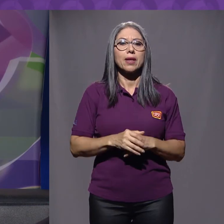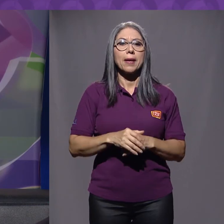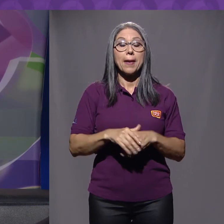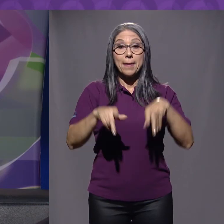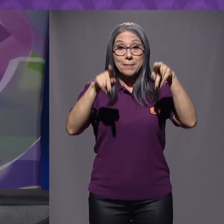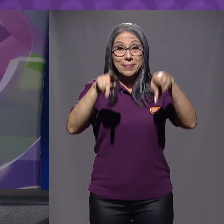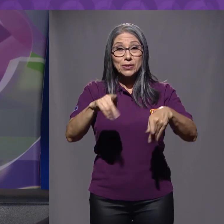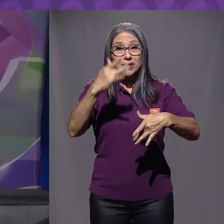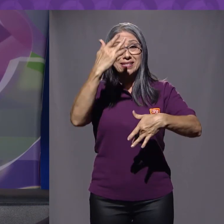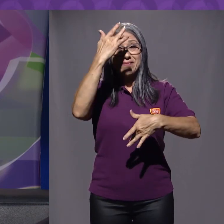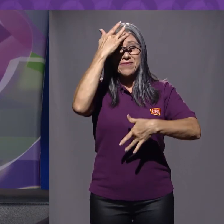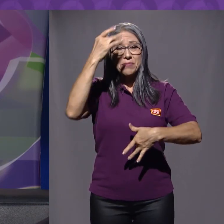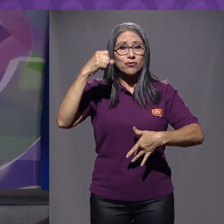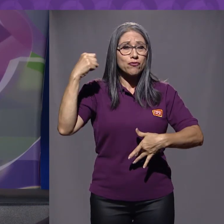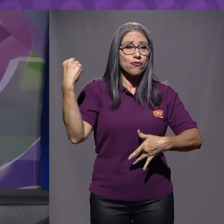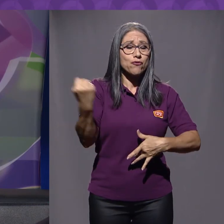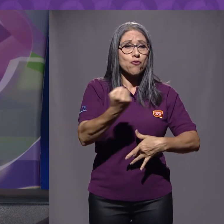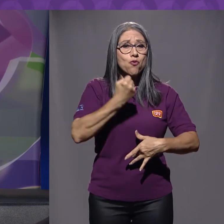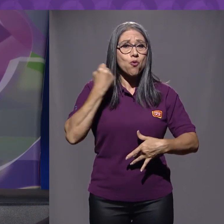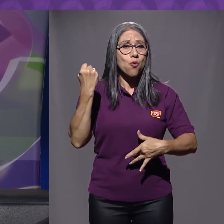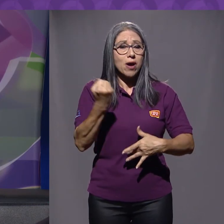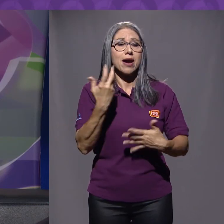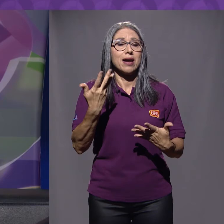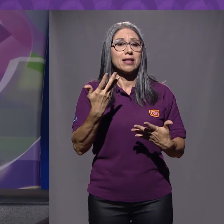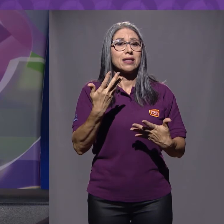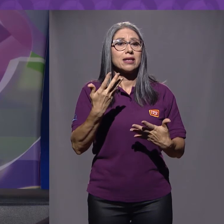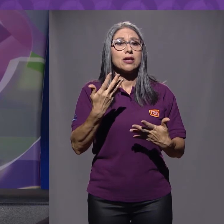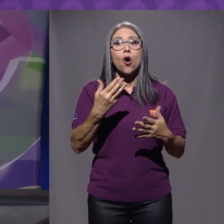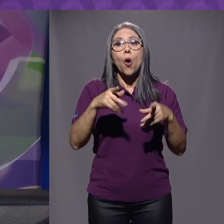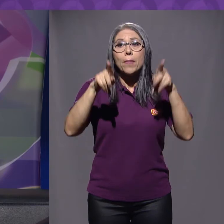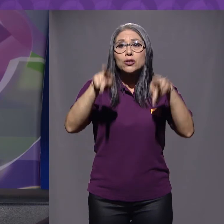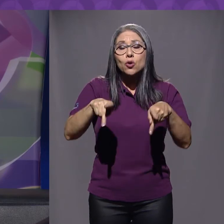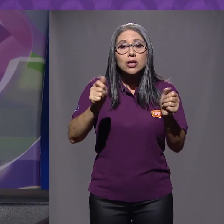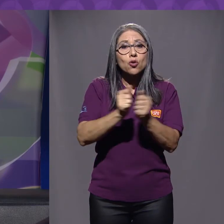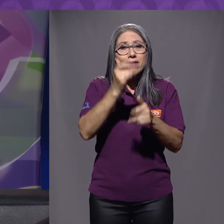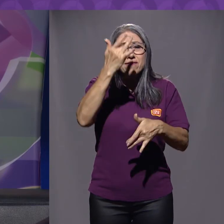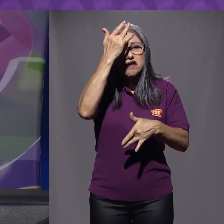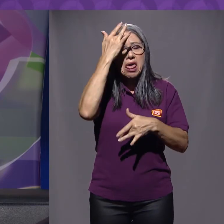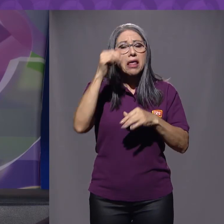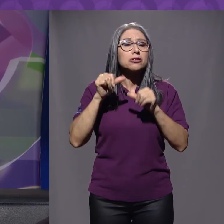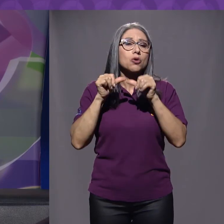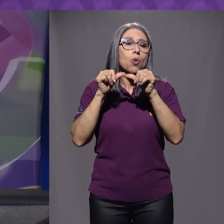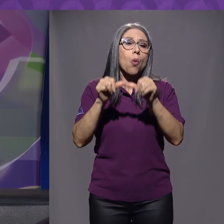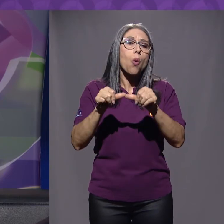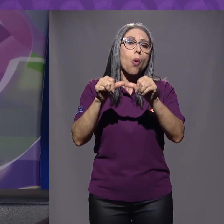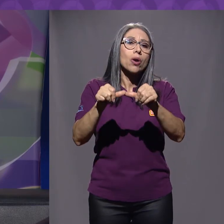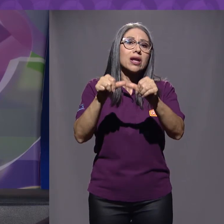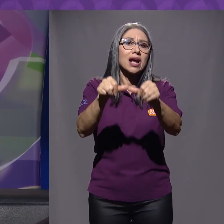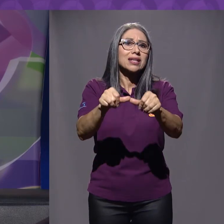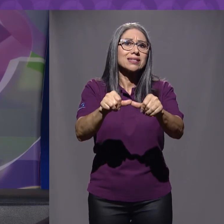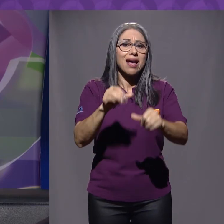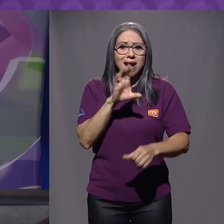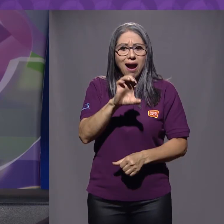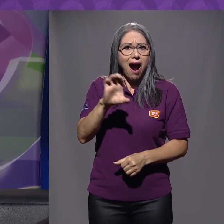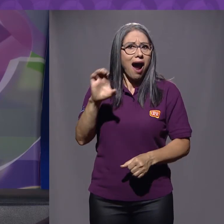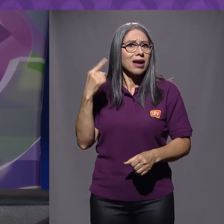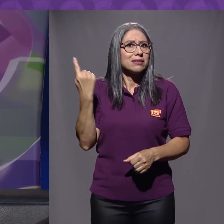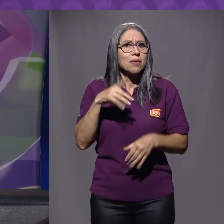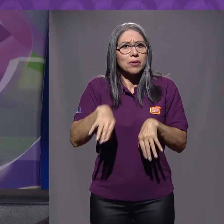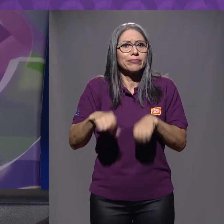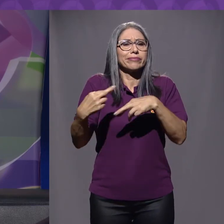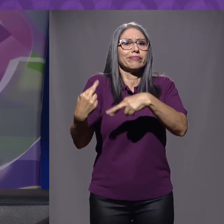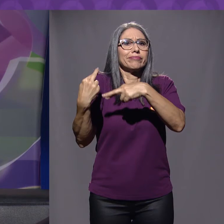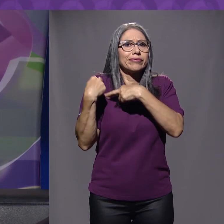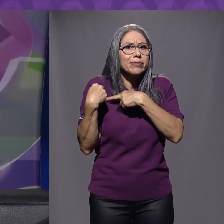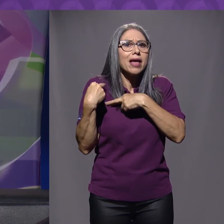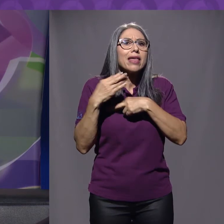Los medicamentos de los pacientes que están en cronicidad o los que están en cronicidad les llegaron a sus casas, ¿verdad? Permanentemente durante